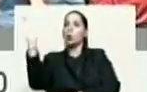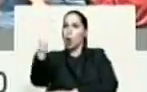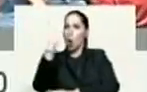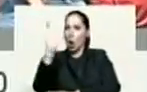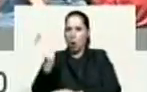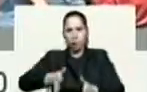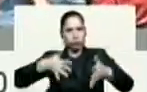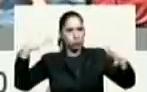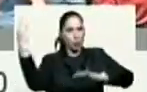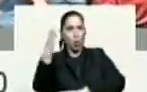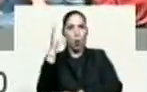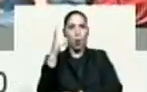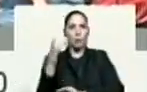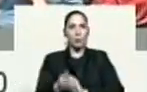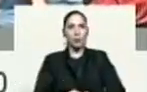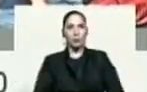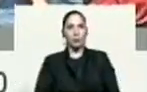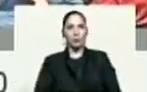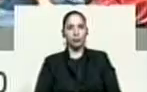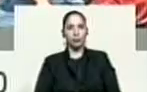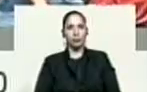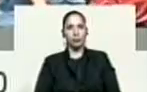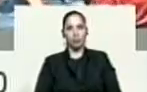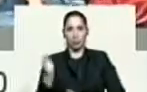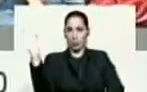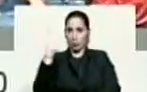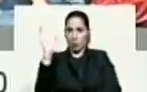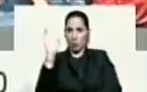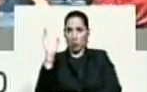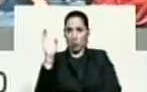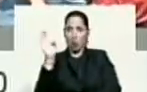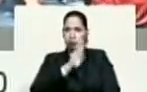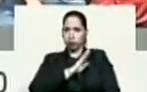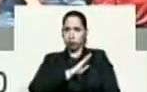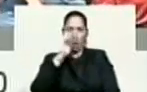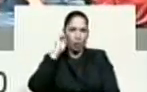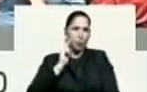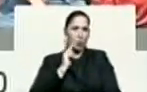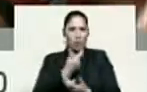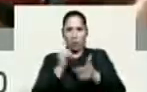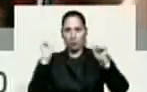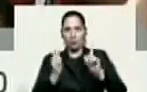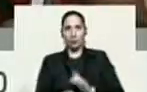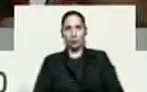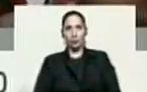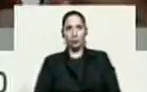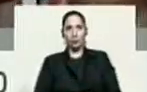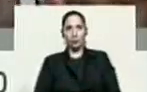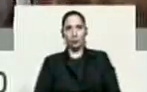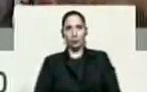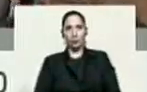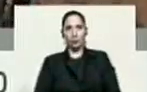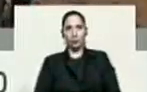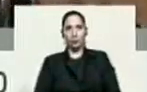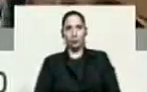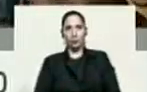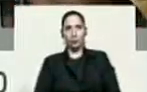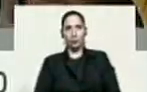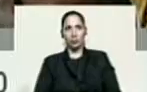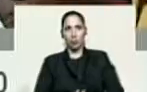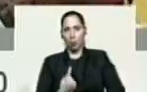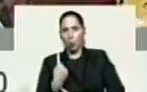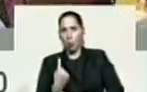Colombia, la Bogotá del libertador Simón Bolívar. Ha llegado uno de los